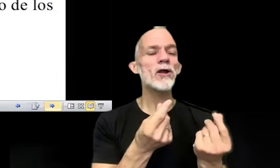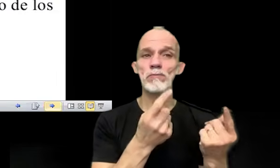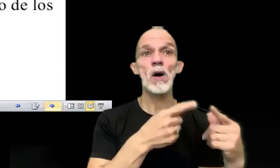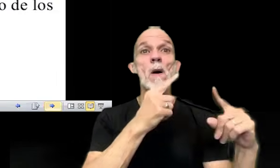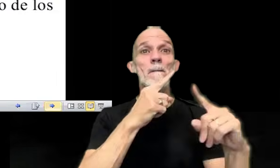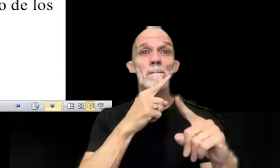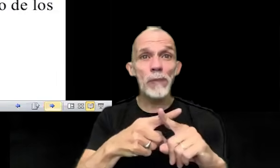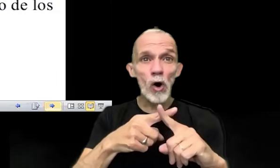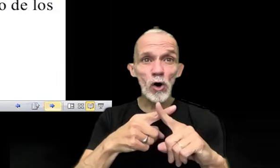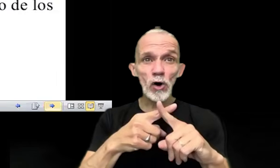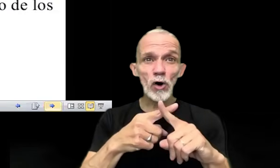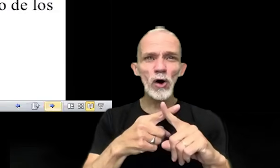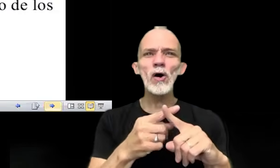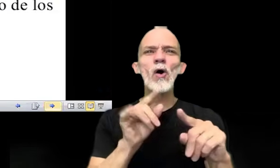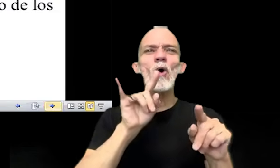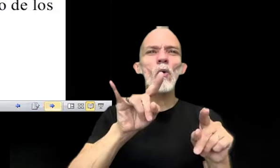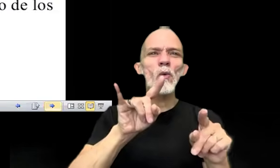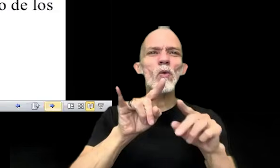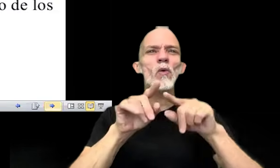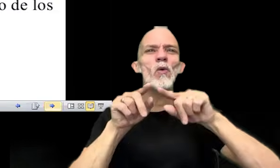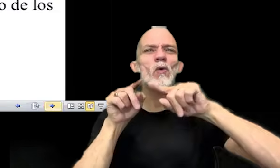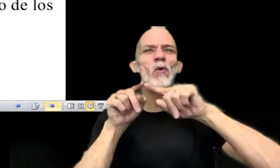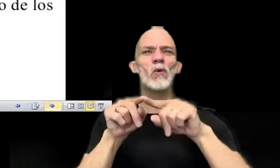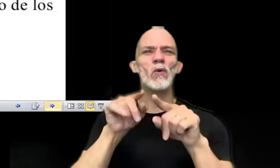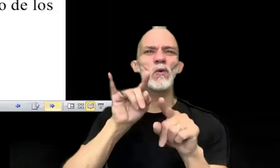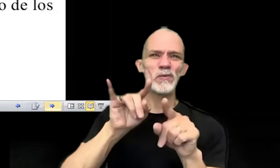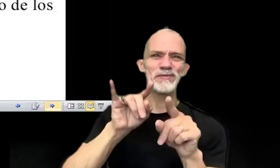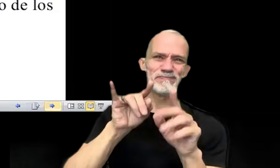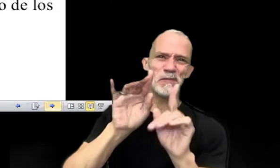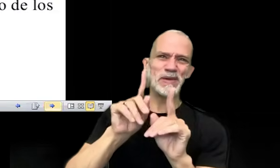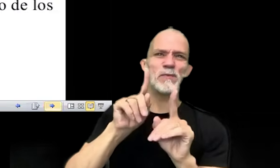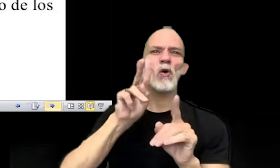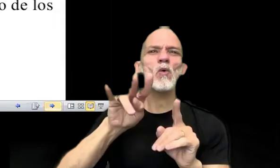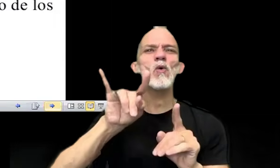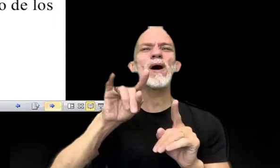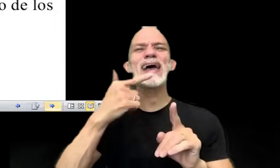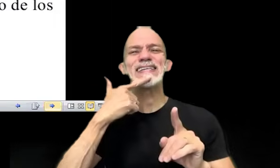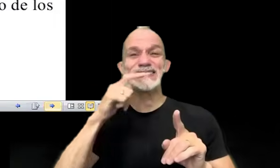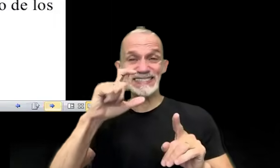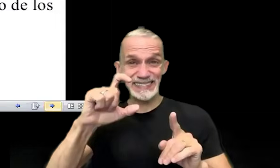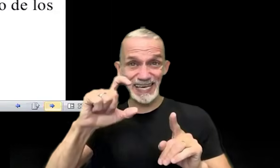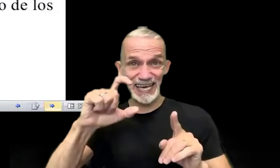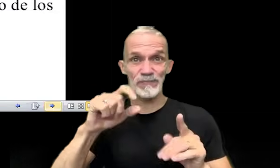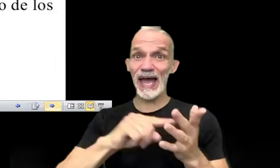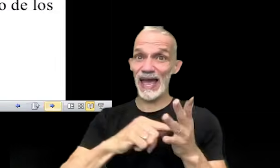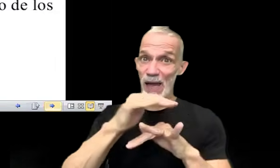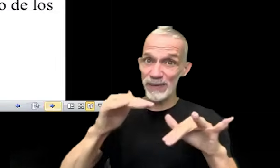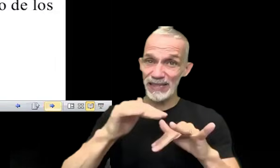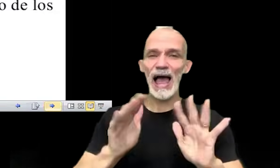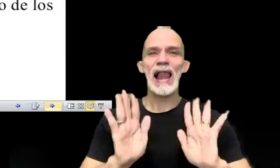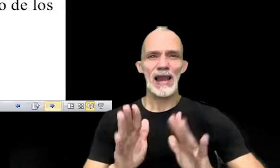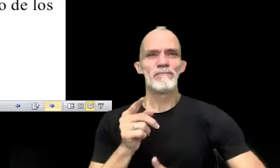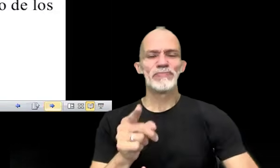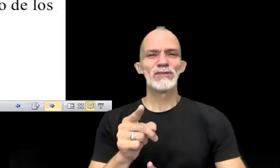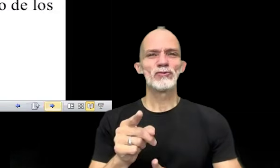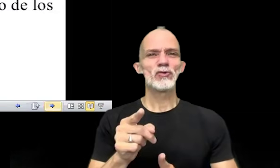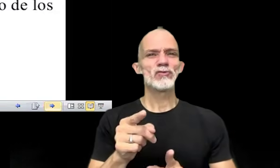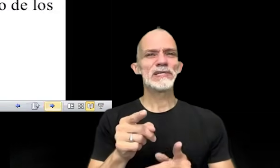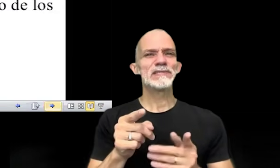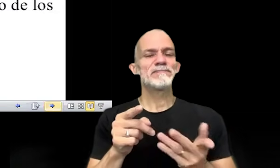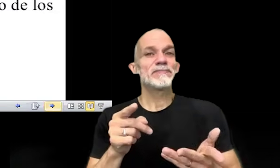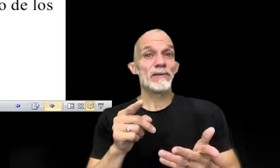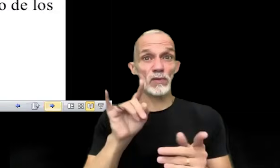ser multiplicada por la unidad de sustentabilidad contributiva en capital para usar ese